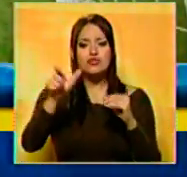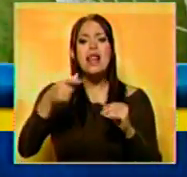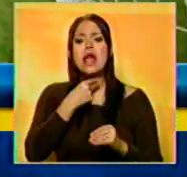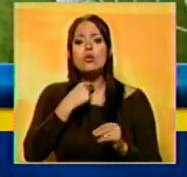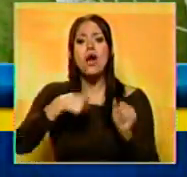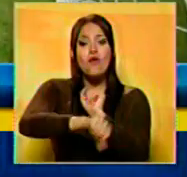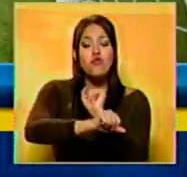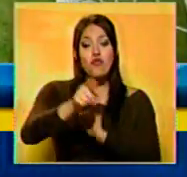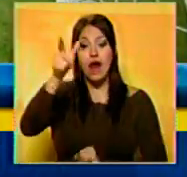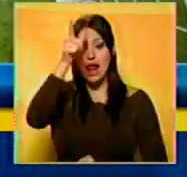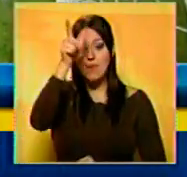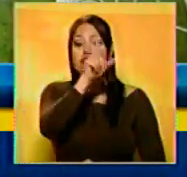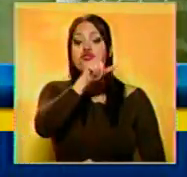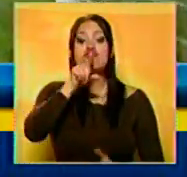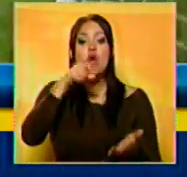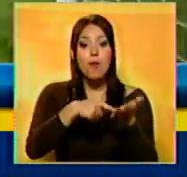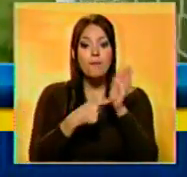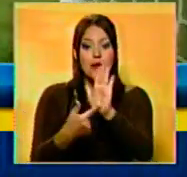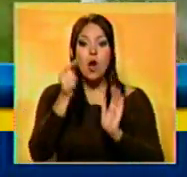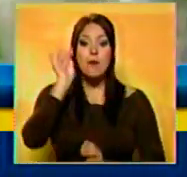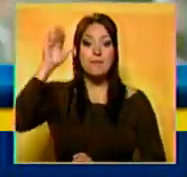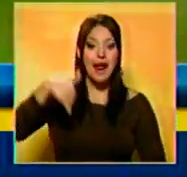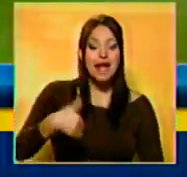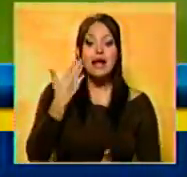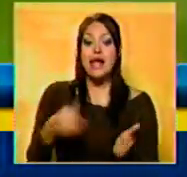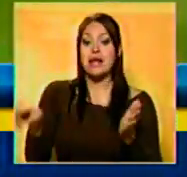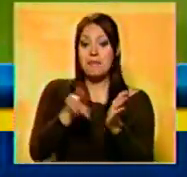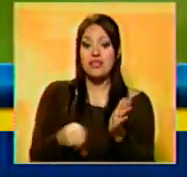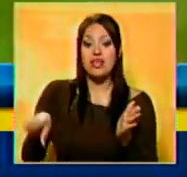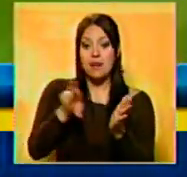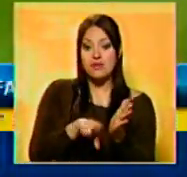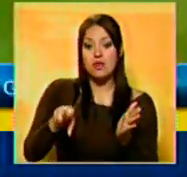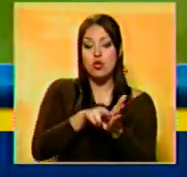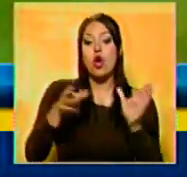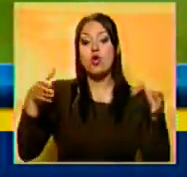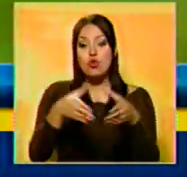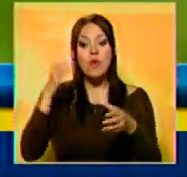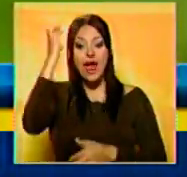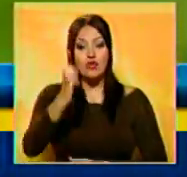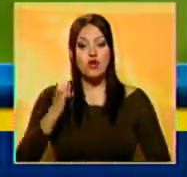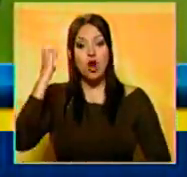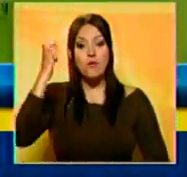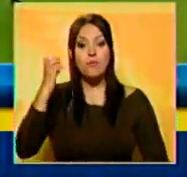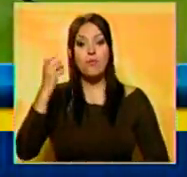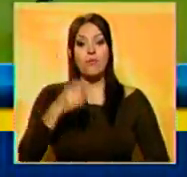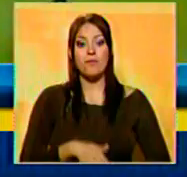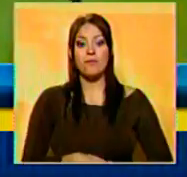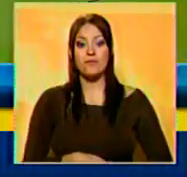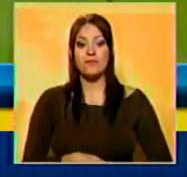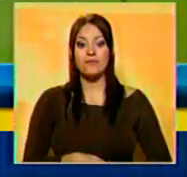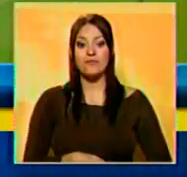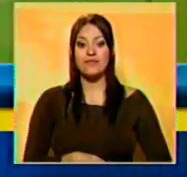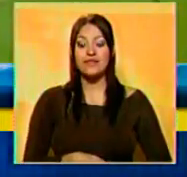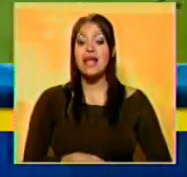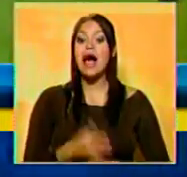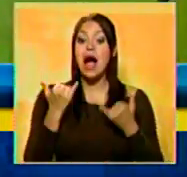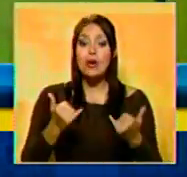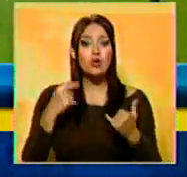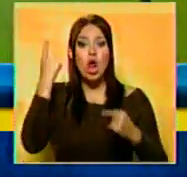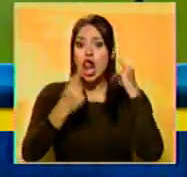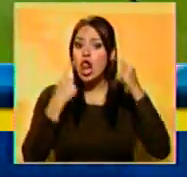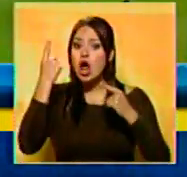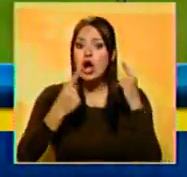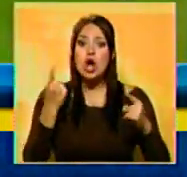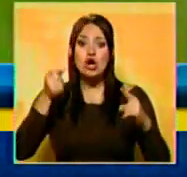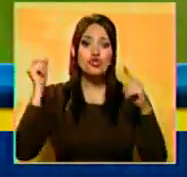de Alemania corean el nombre del maracayero recurrentemente durante partidos europeos o de la Bundesliga están enloquecidos